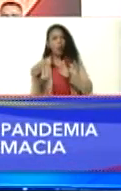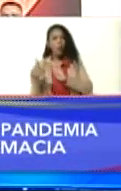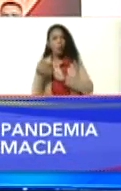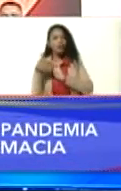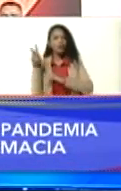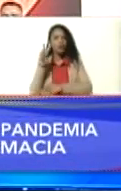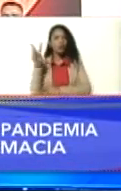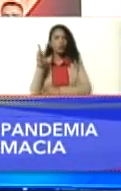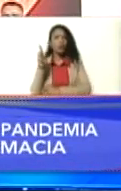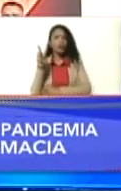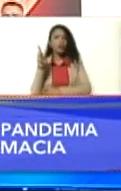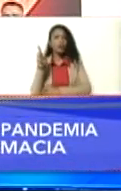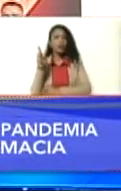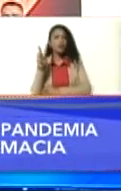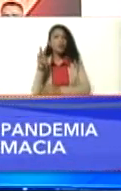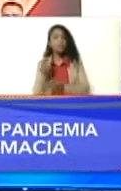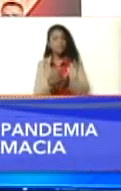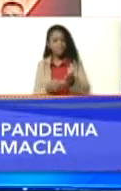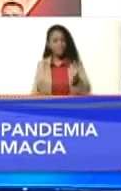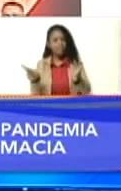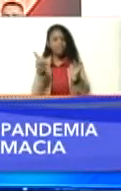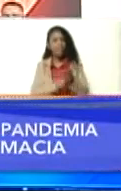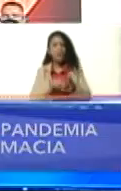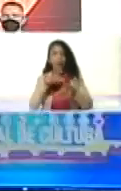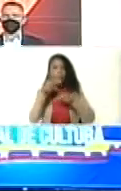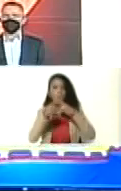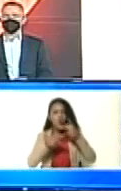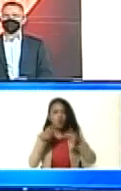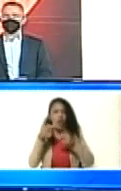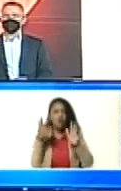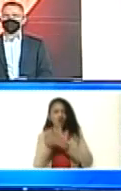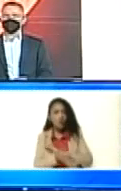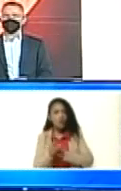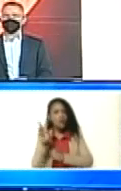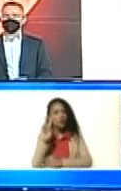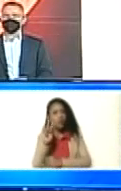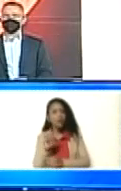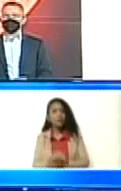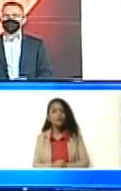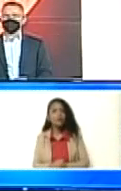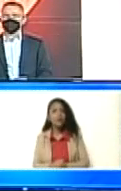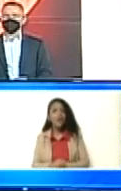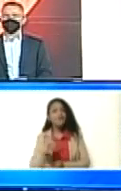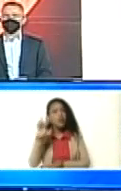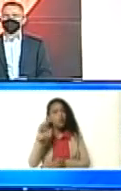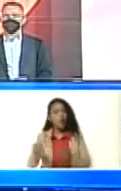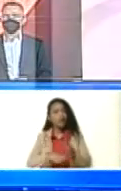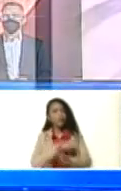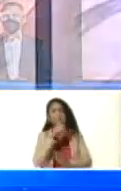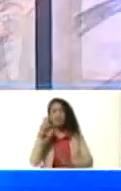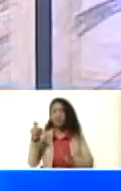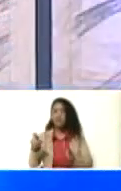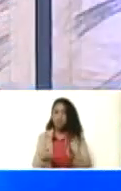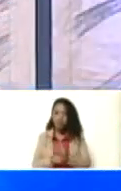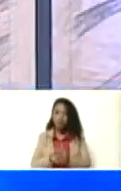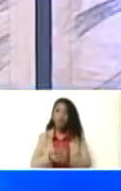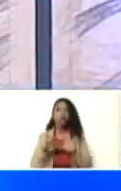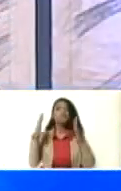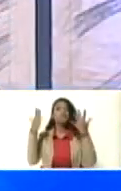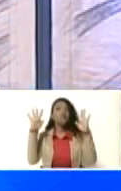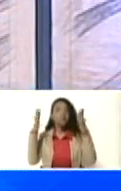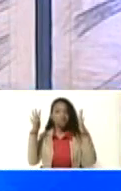Venezuela y rectifique las políticas sobre Venezuela. Venezuela entera así lo